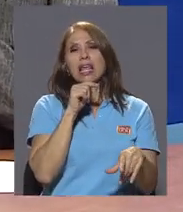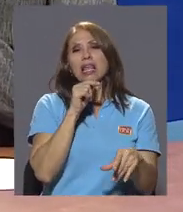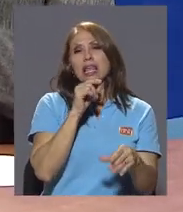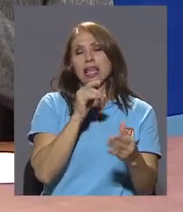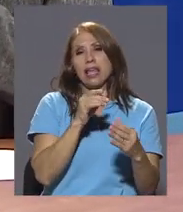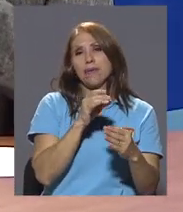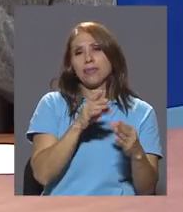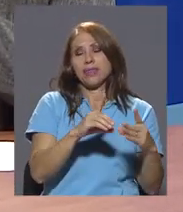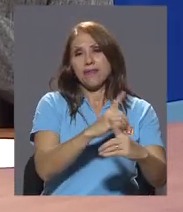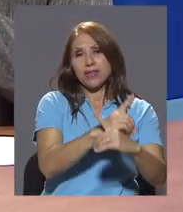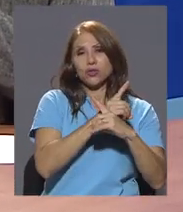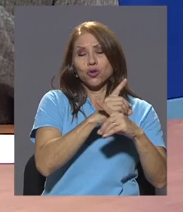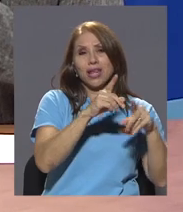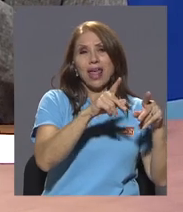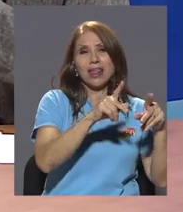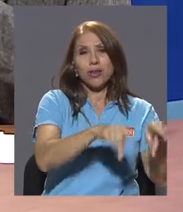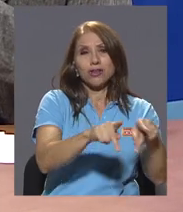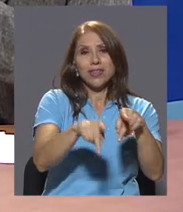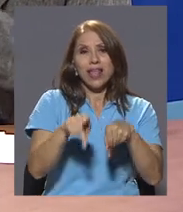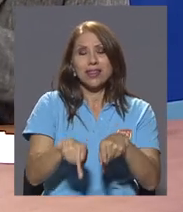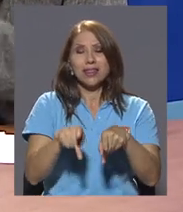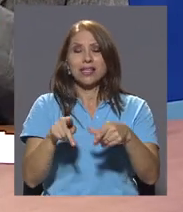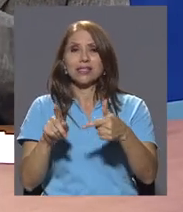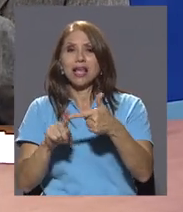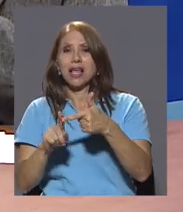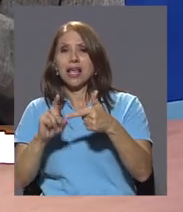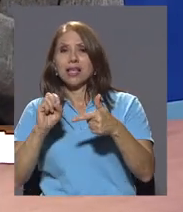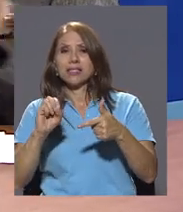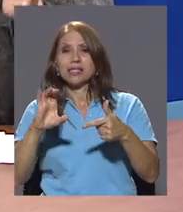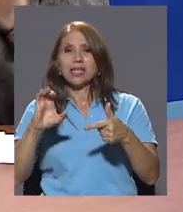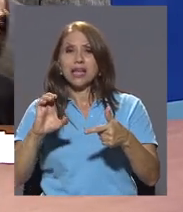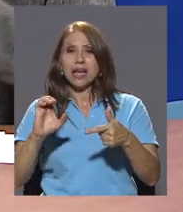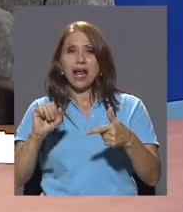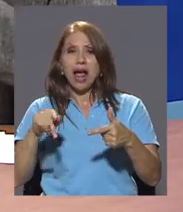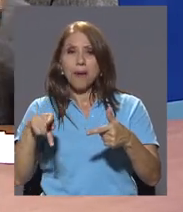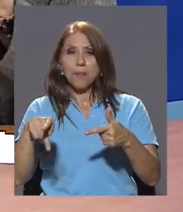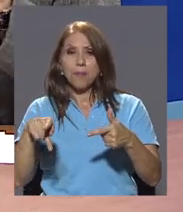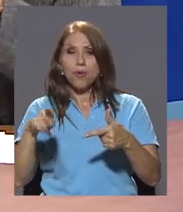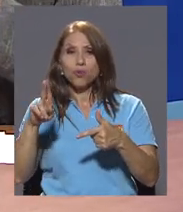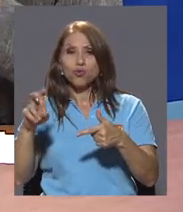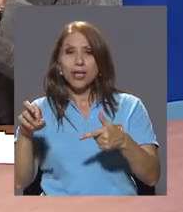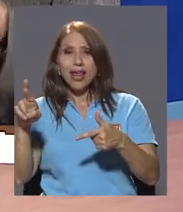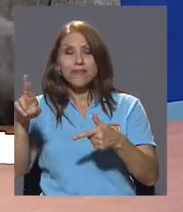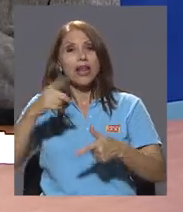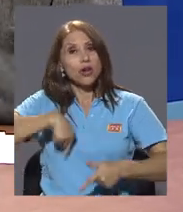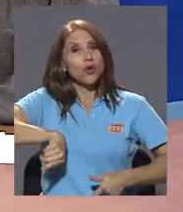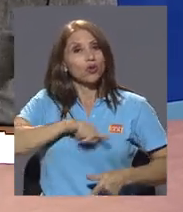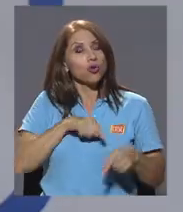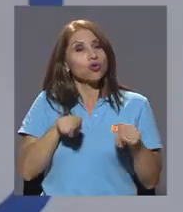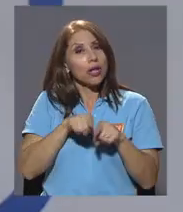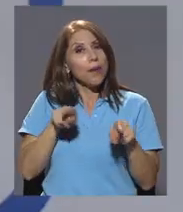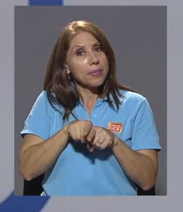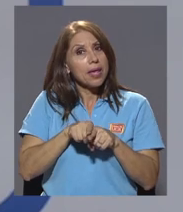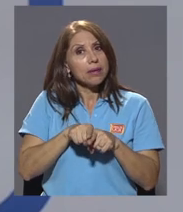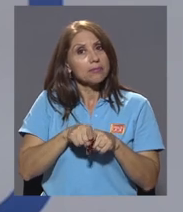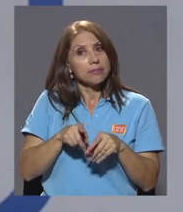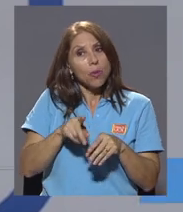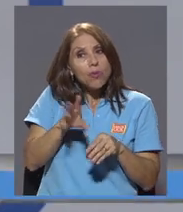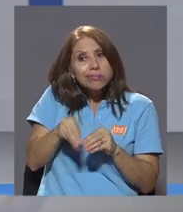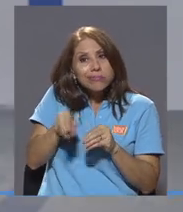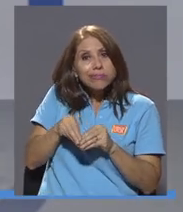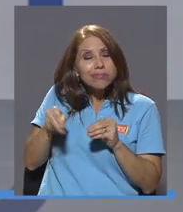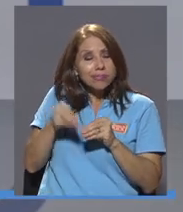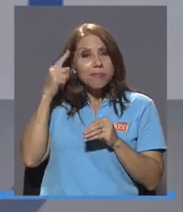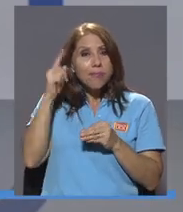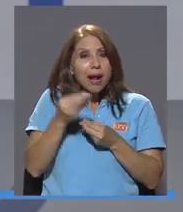quiere decir que desde la uce r también damos insumos un poco más allá de nuestro deber de dar cuentas es correcto desde el